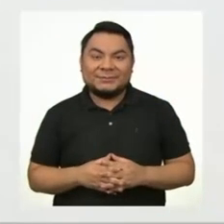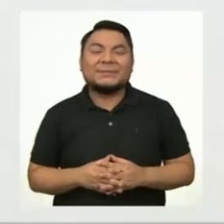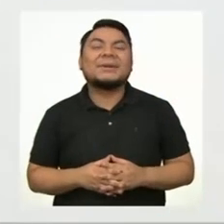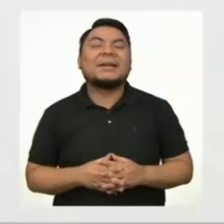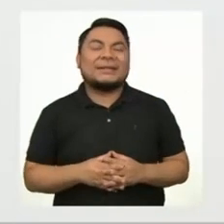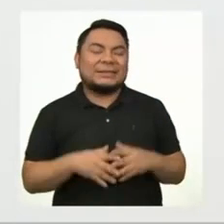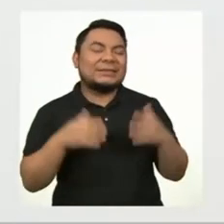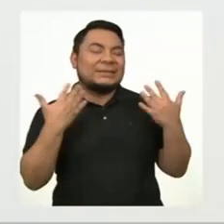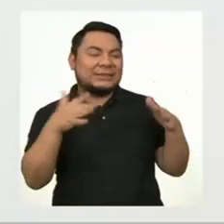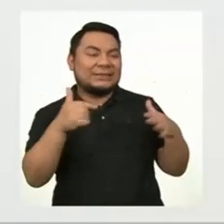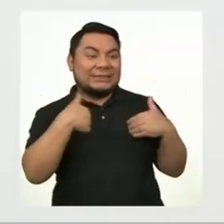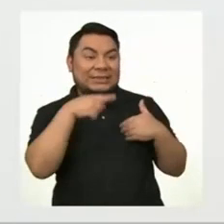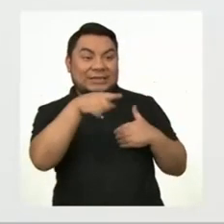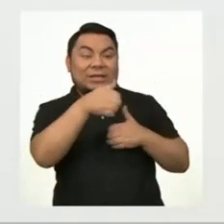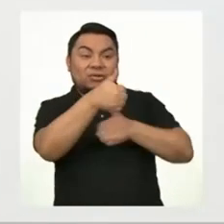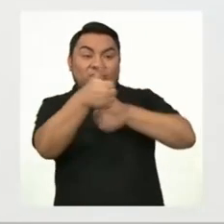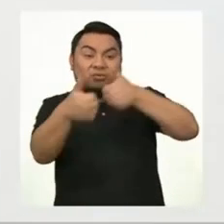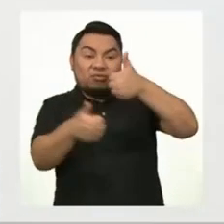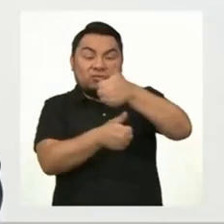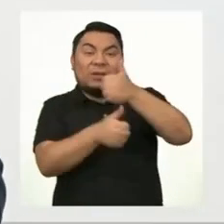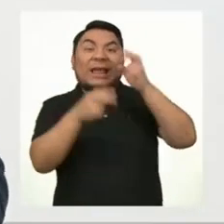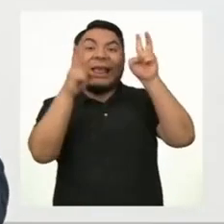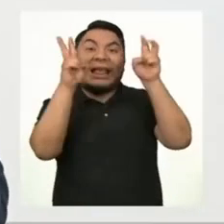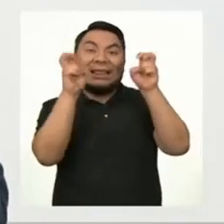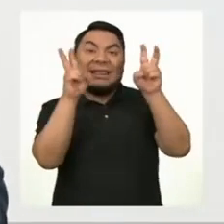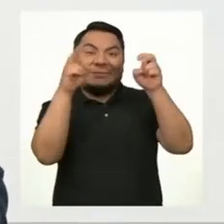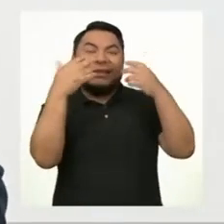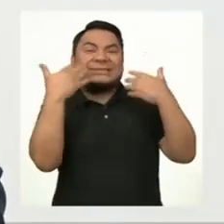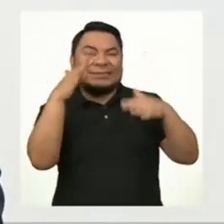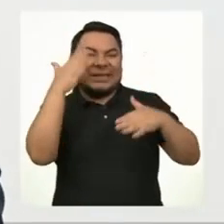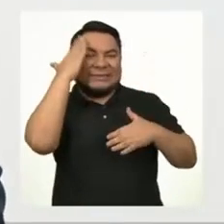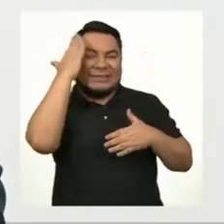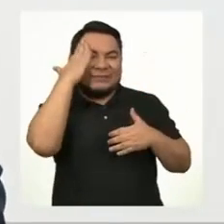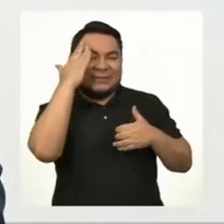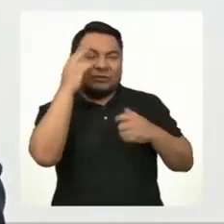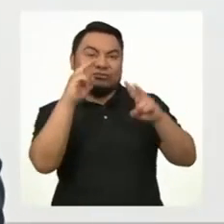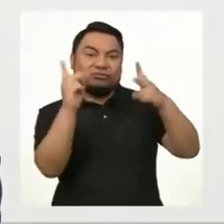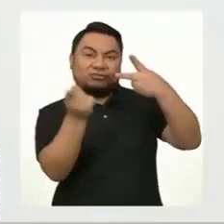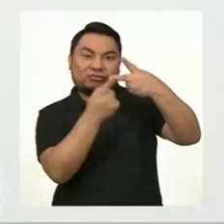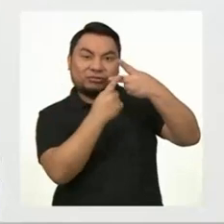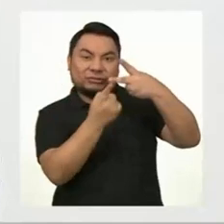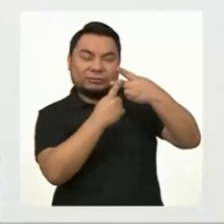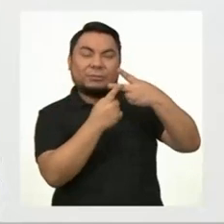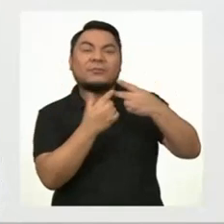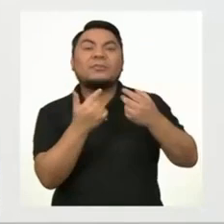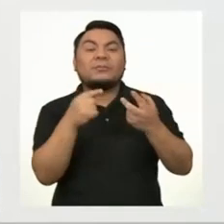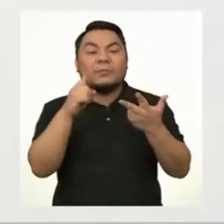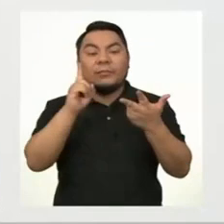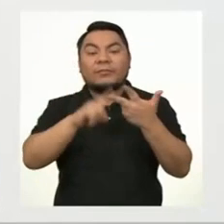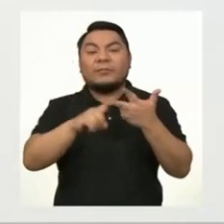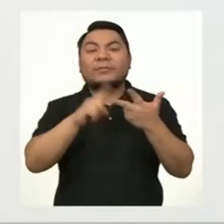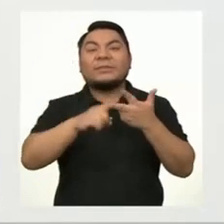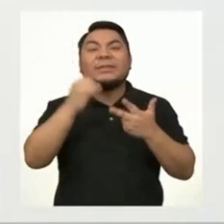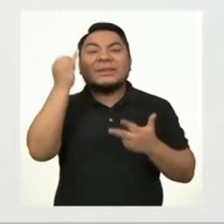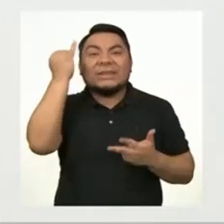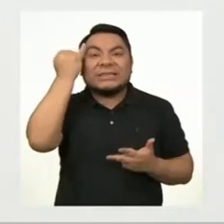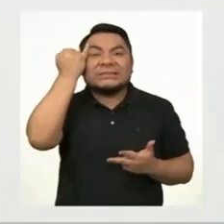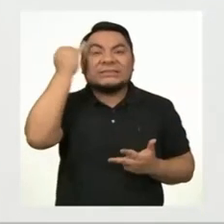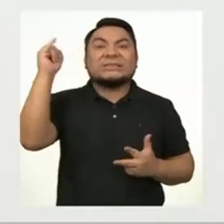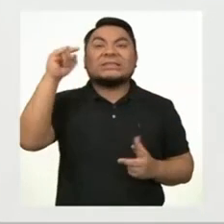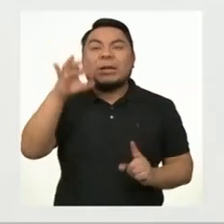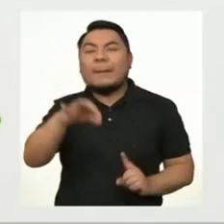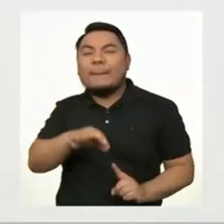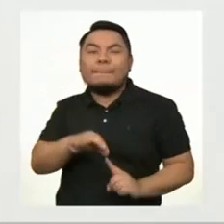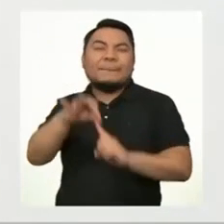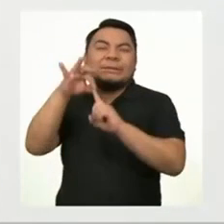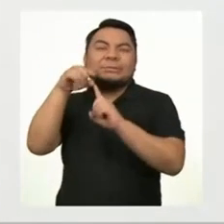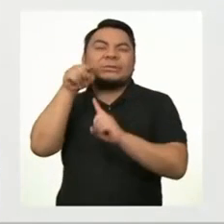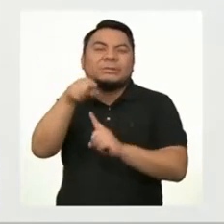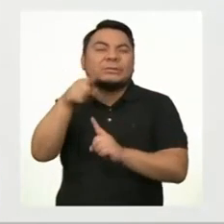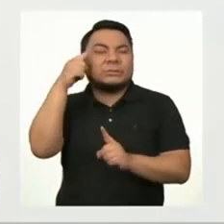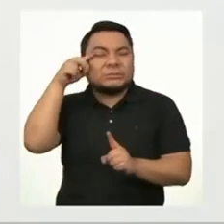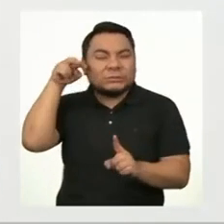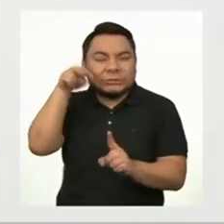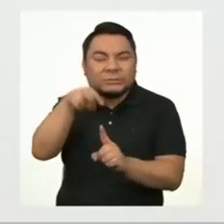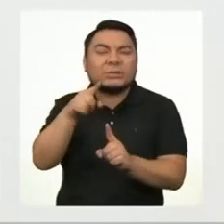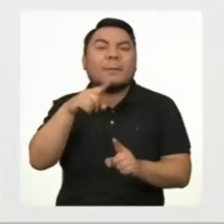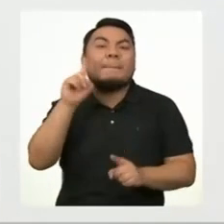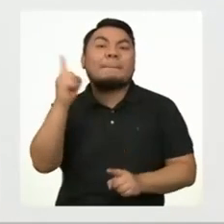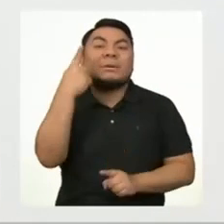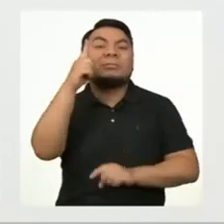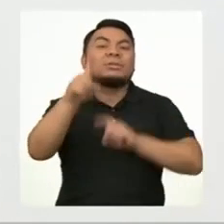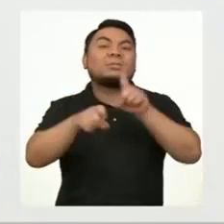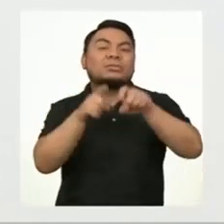Ya tenemos el subtema. Vamos con la idea principal. Para identificarlas nos preguntamos,